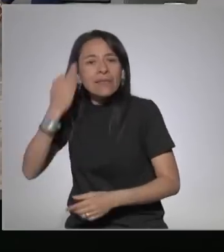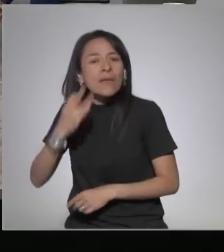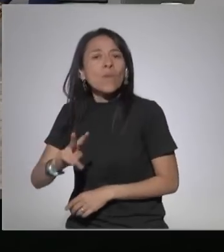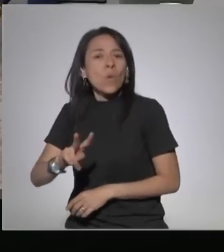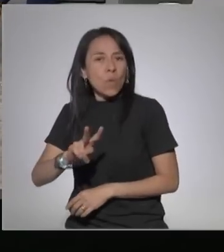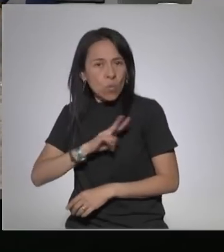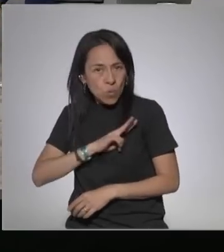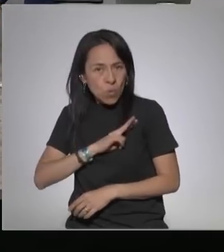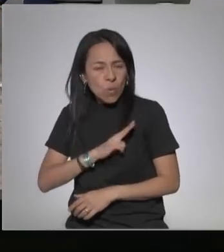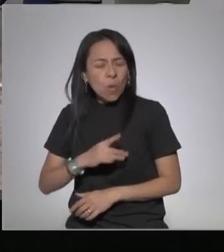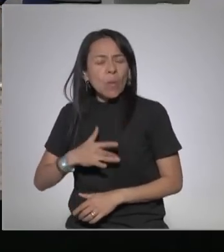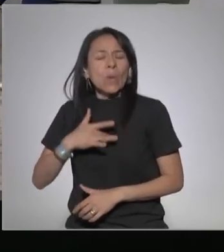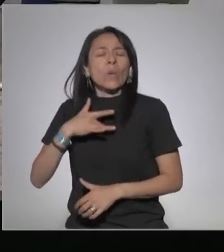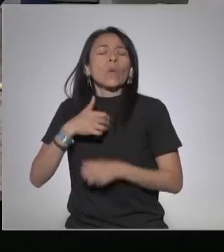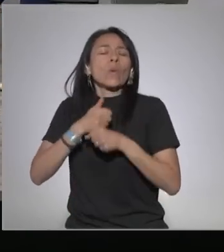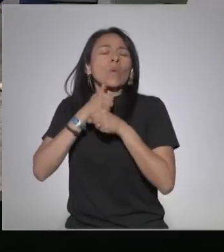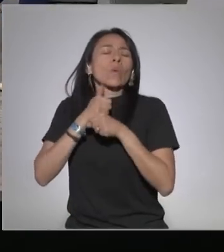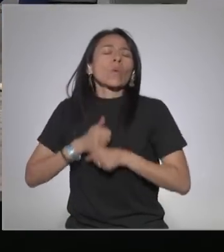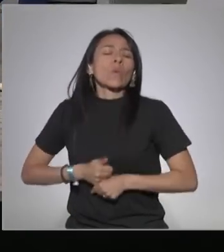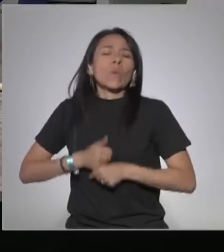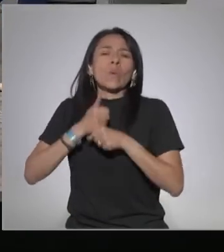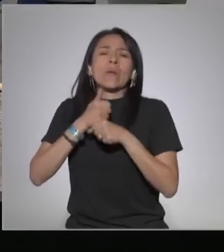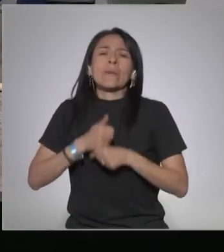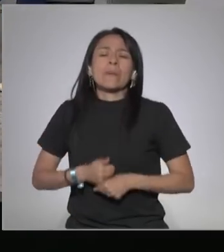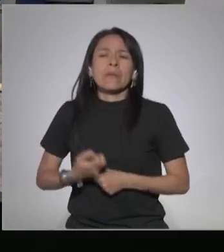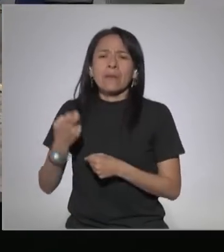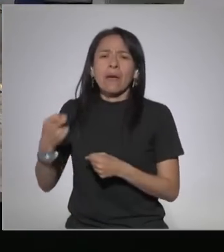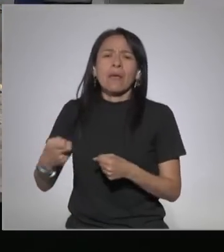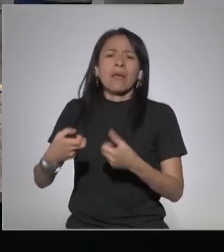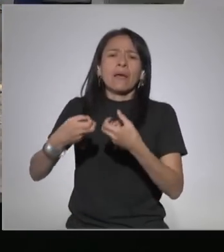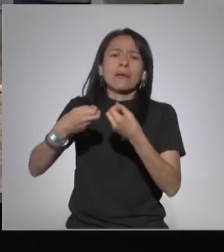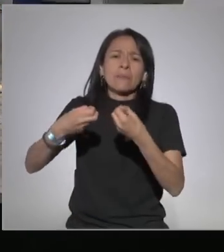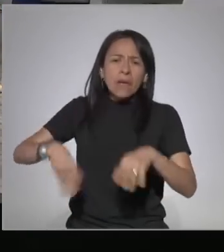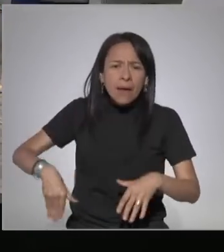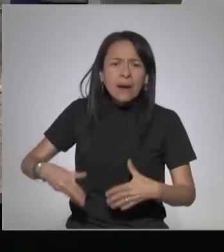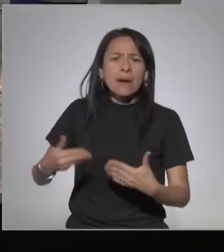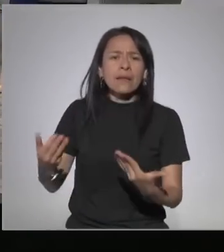de saber nuevamente en este